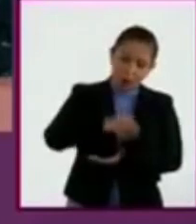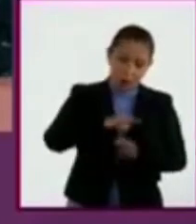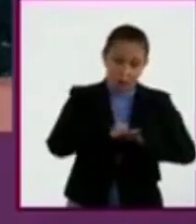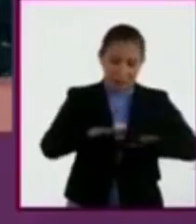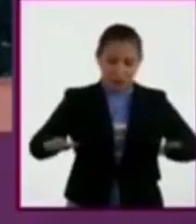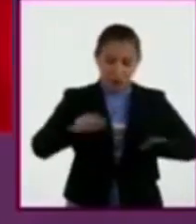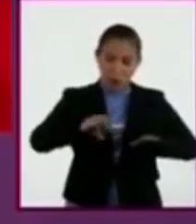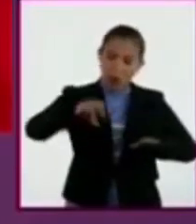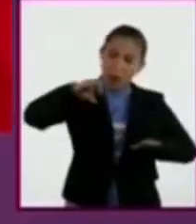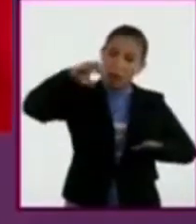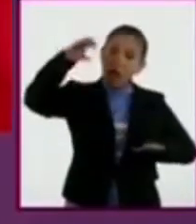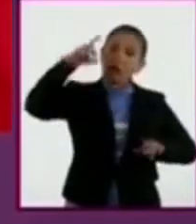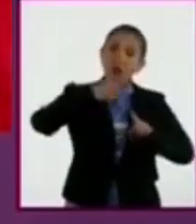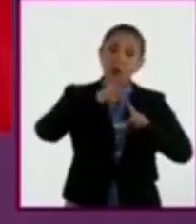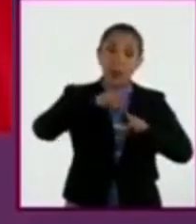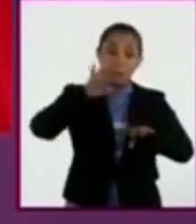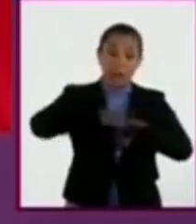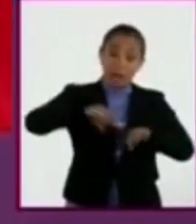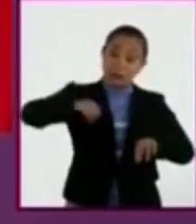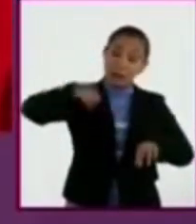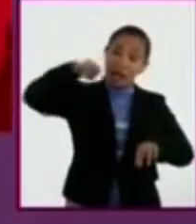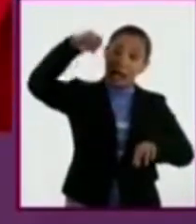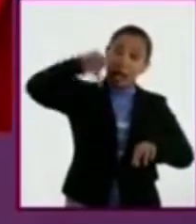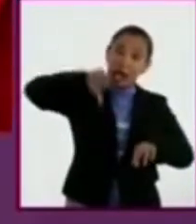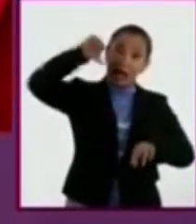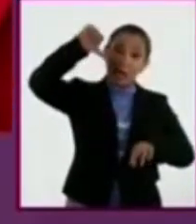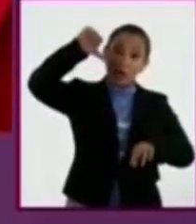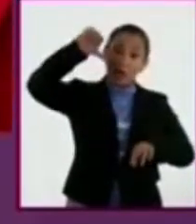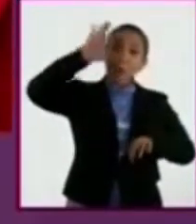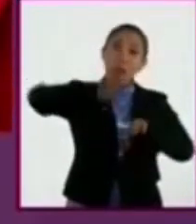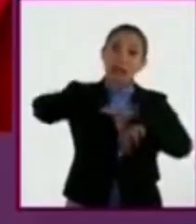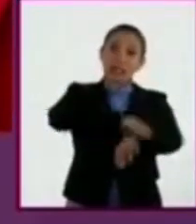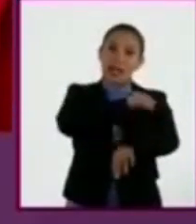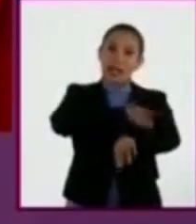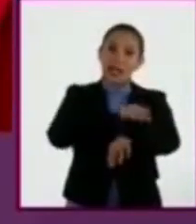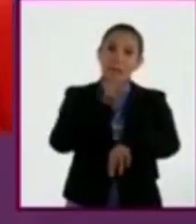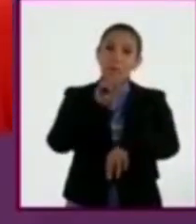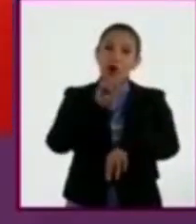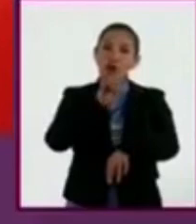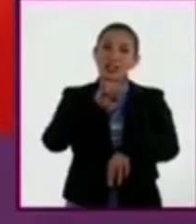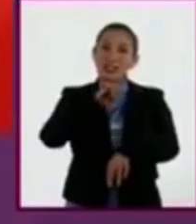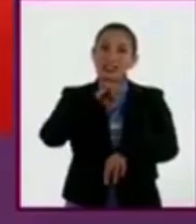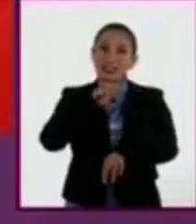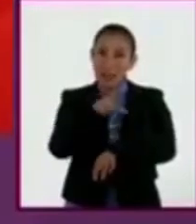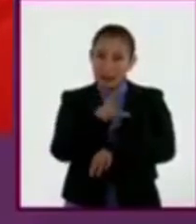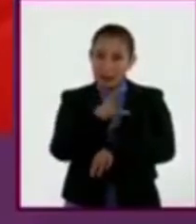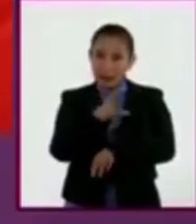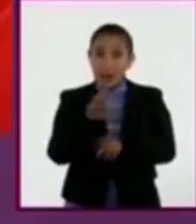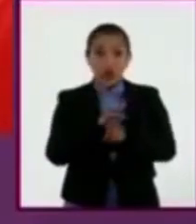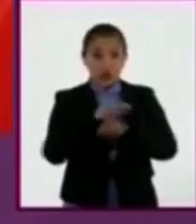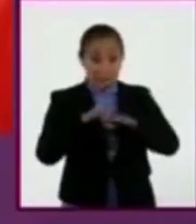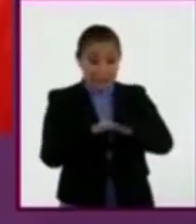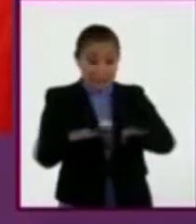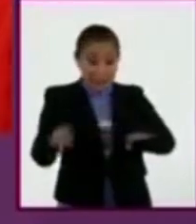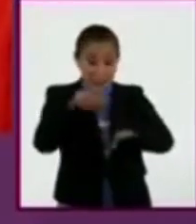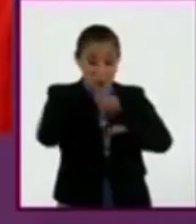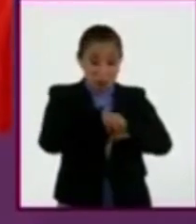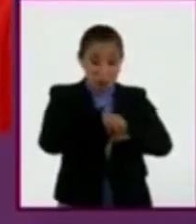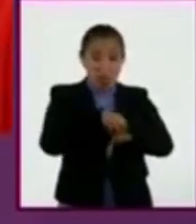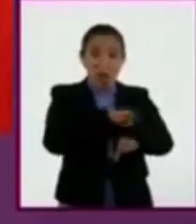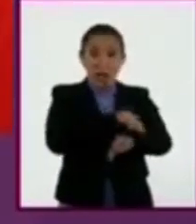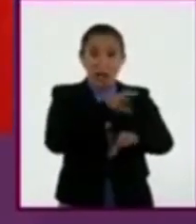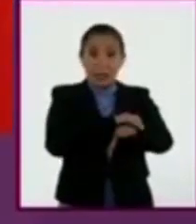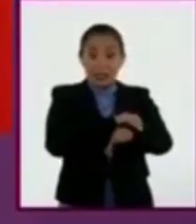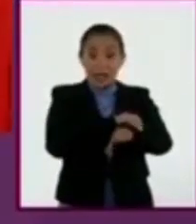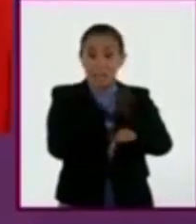nivel del piso. A mayor altura, mayor energía potencial. Entonces, a nivel del piso, la energía potencial